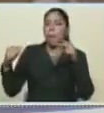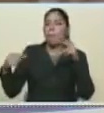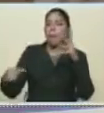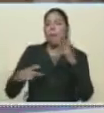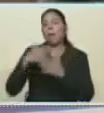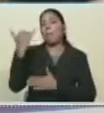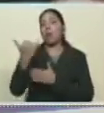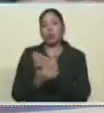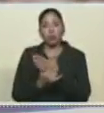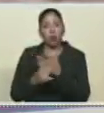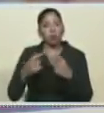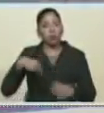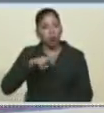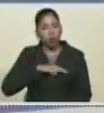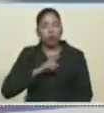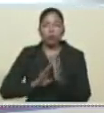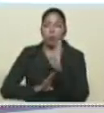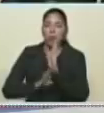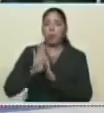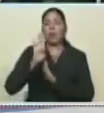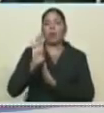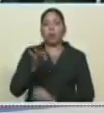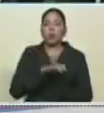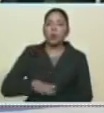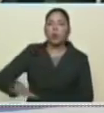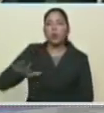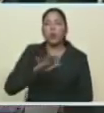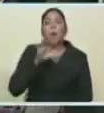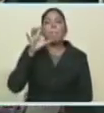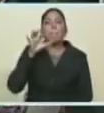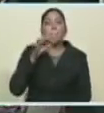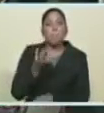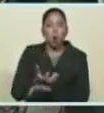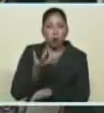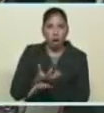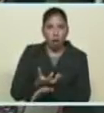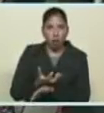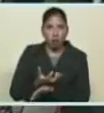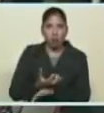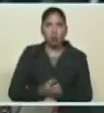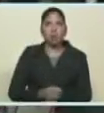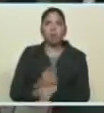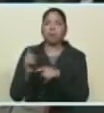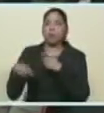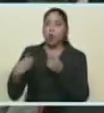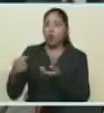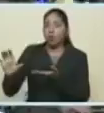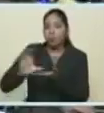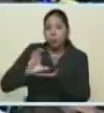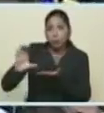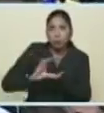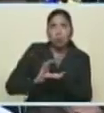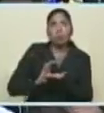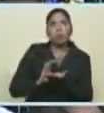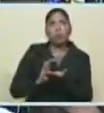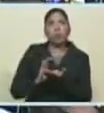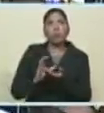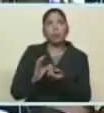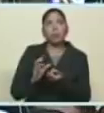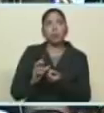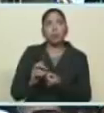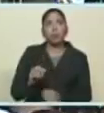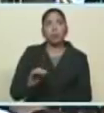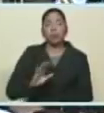los proyectos que hemos ejecutado a nivel del Estado Monagas y de algunos otros recursos que nos haga